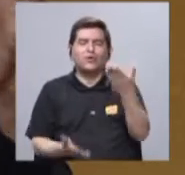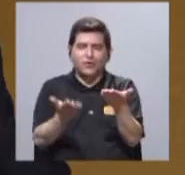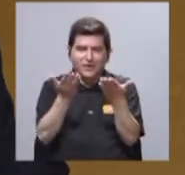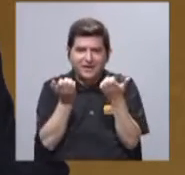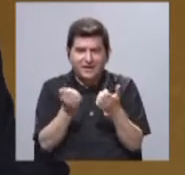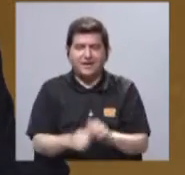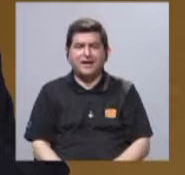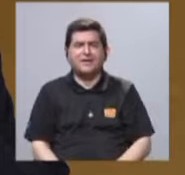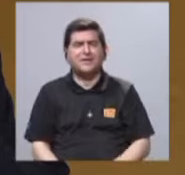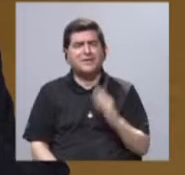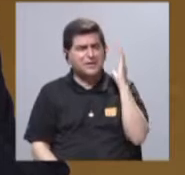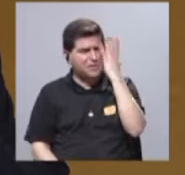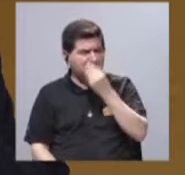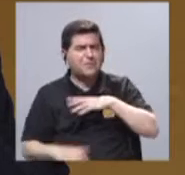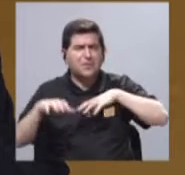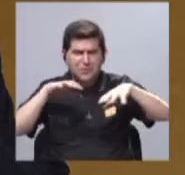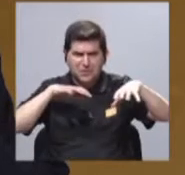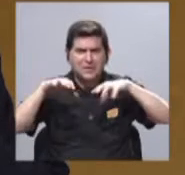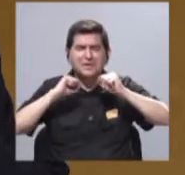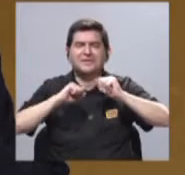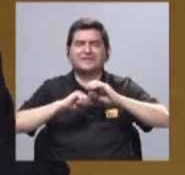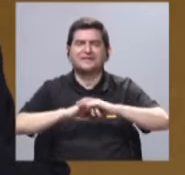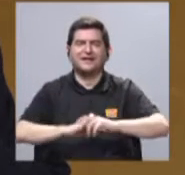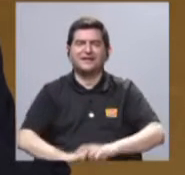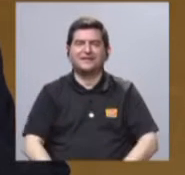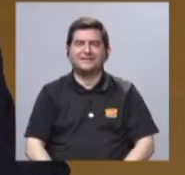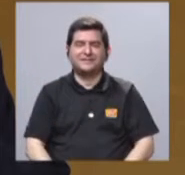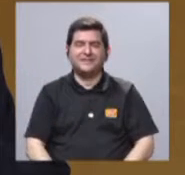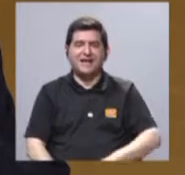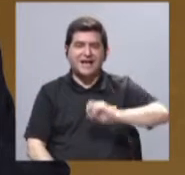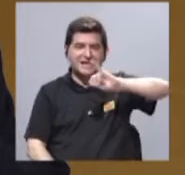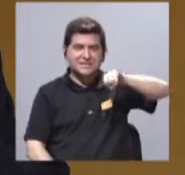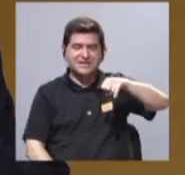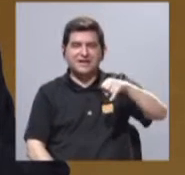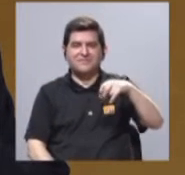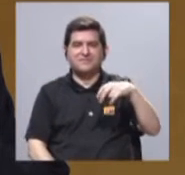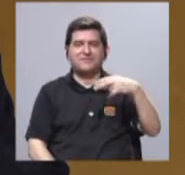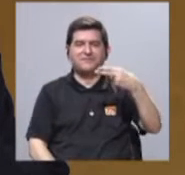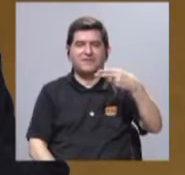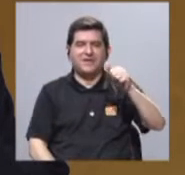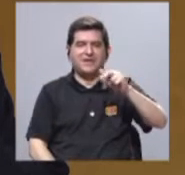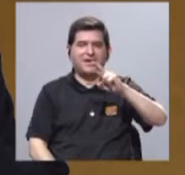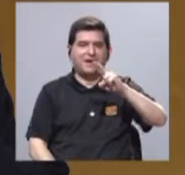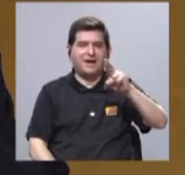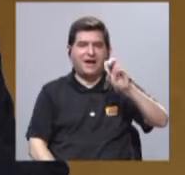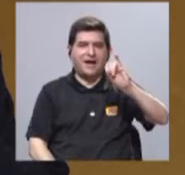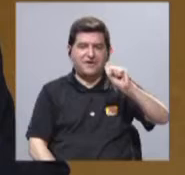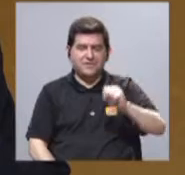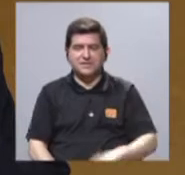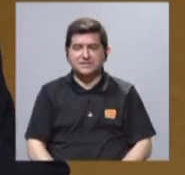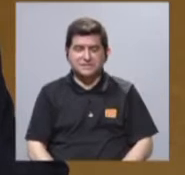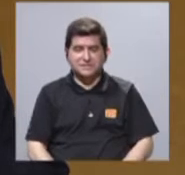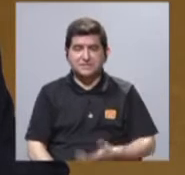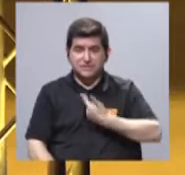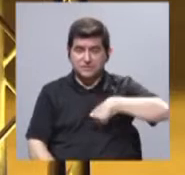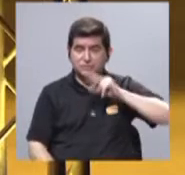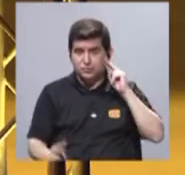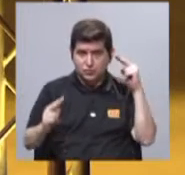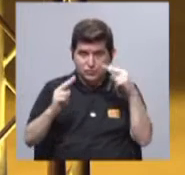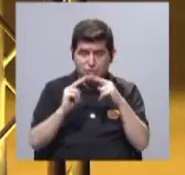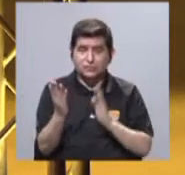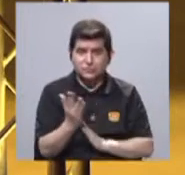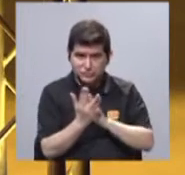de la mano del centro de manera que tenemos una enorme deuda con ellos si queríamos homenajear los y creo que fue un lindo homenaje